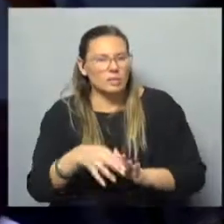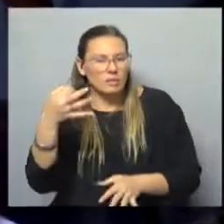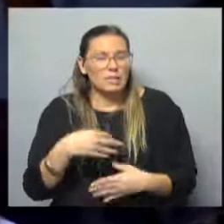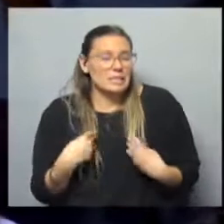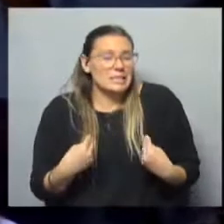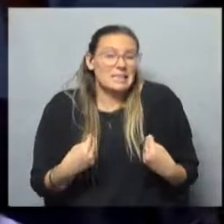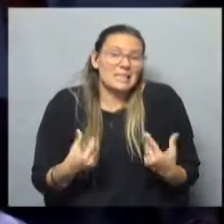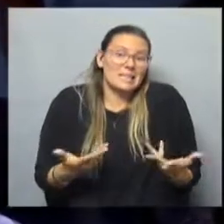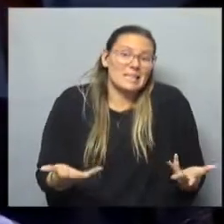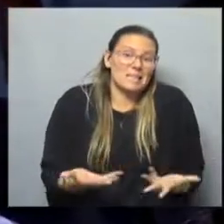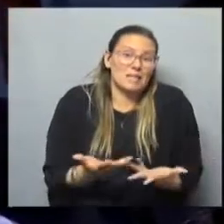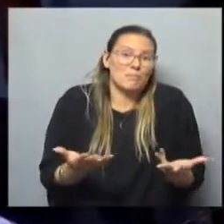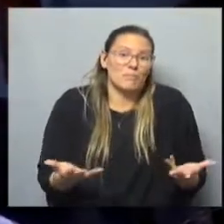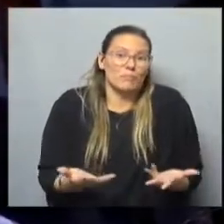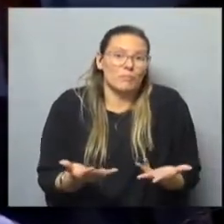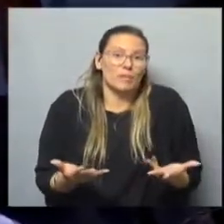Bueno,